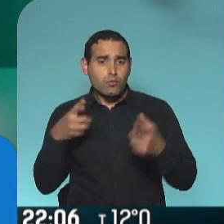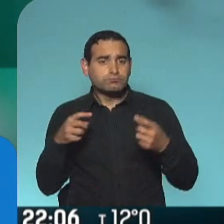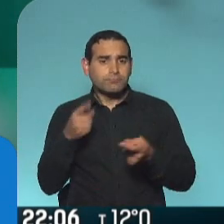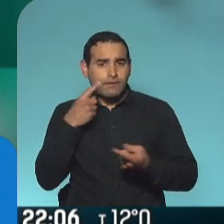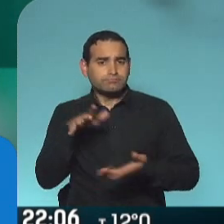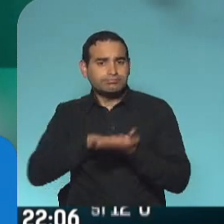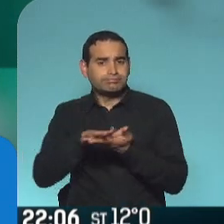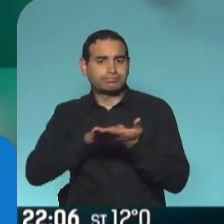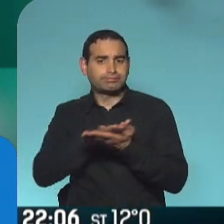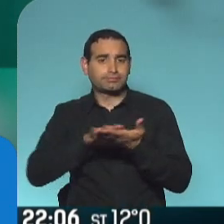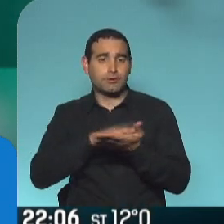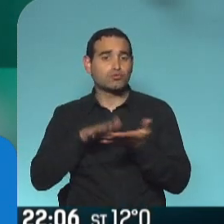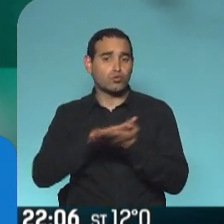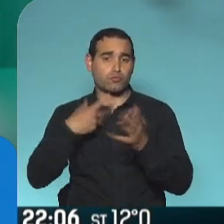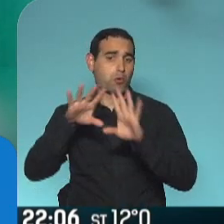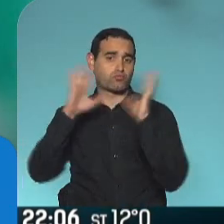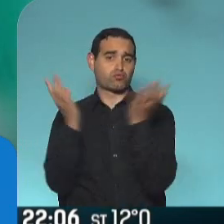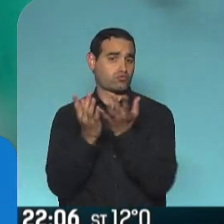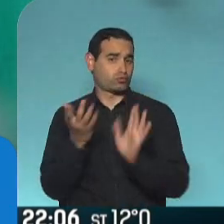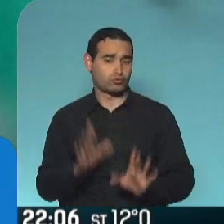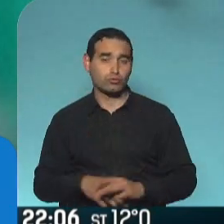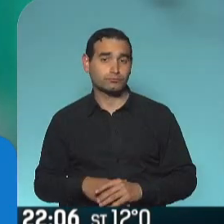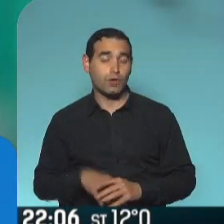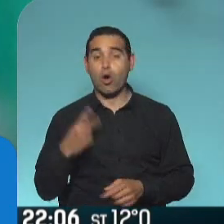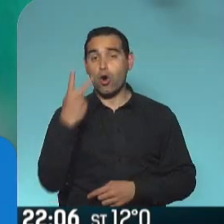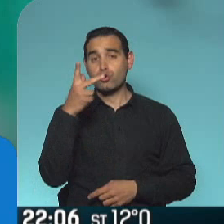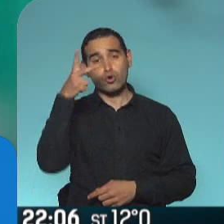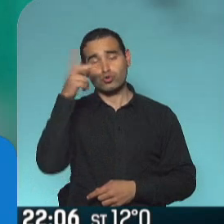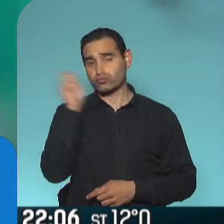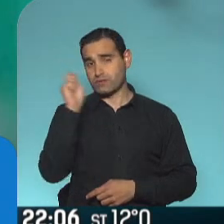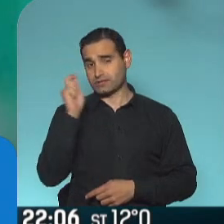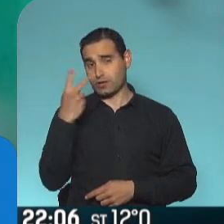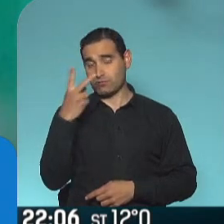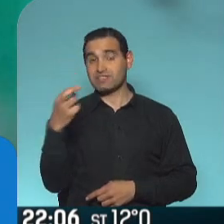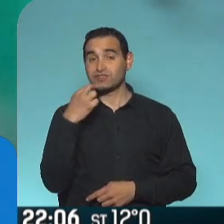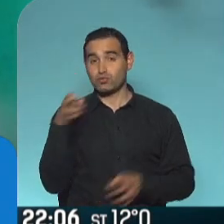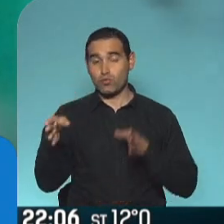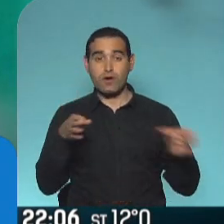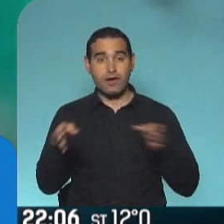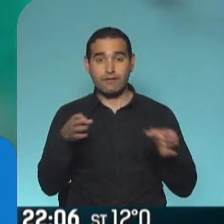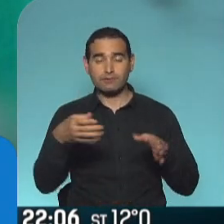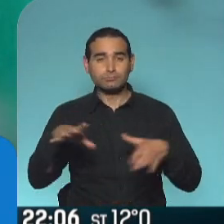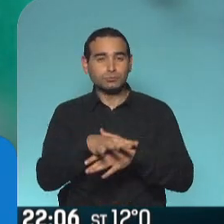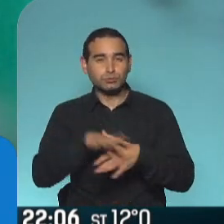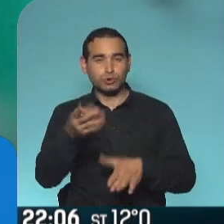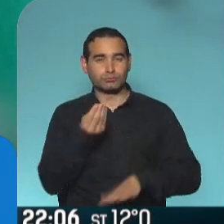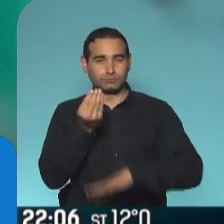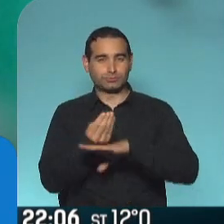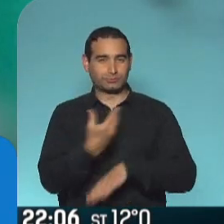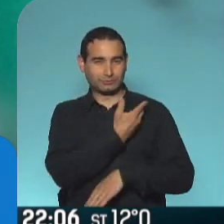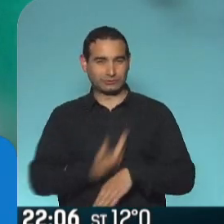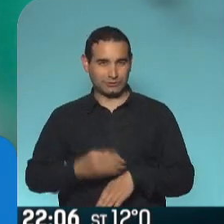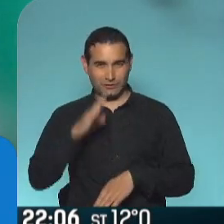isso e que vai dar uma satisfação para o mundo, inclusive. En los primeros 8 meses de 2019, en coincidencia con el mandato presidencial